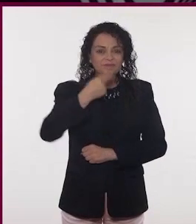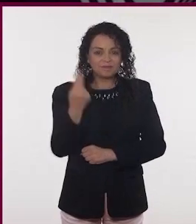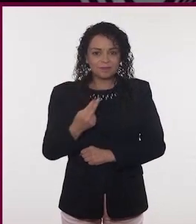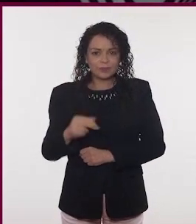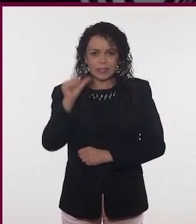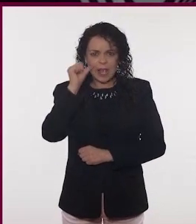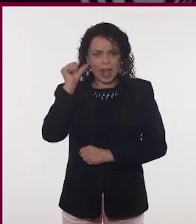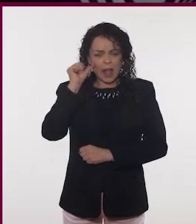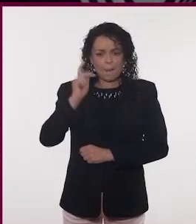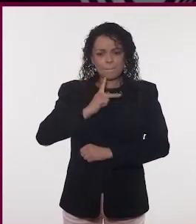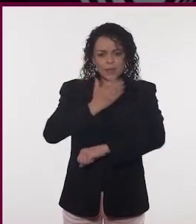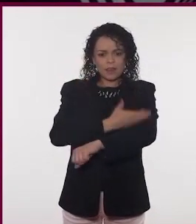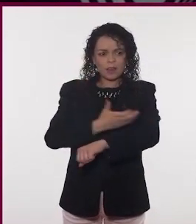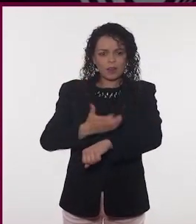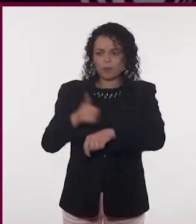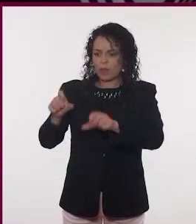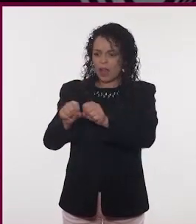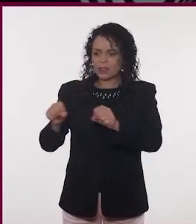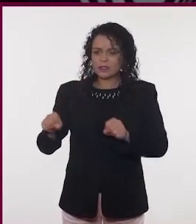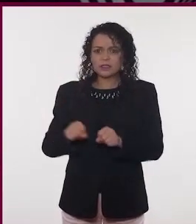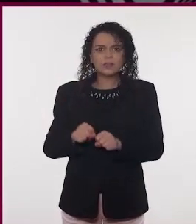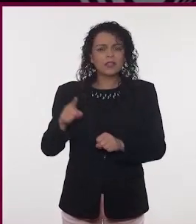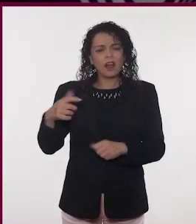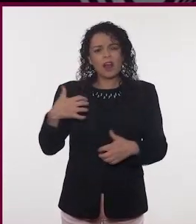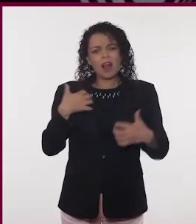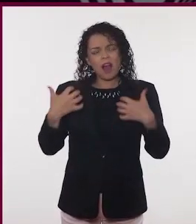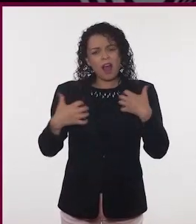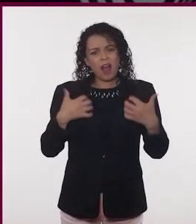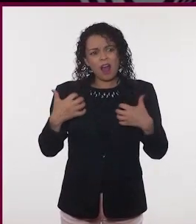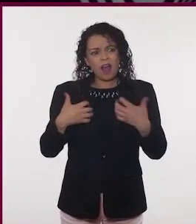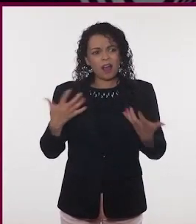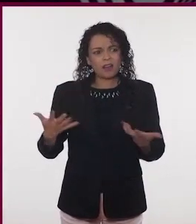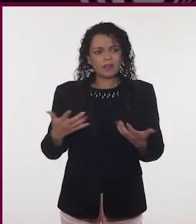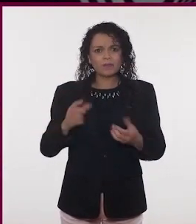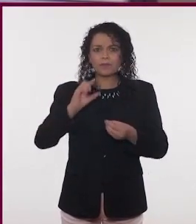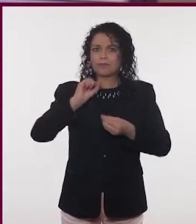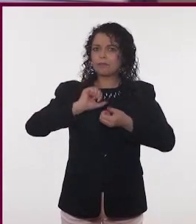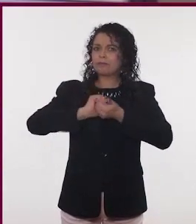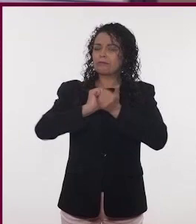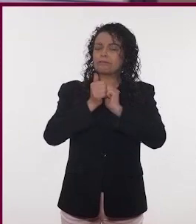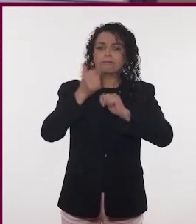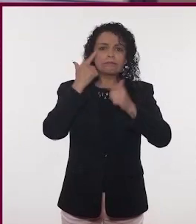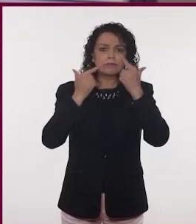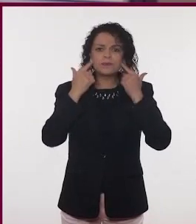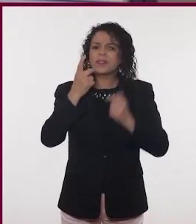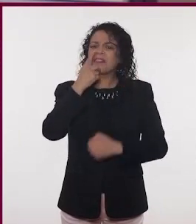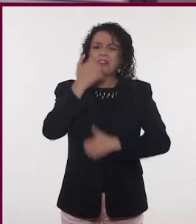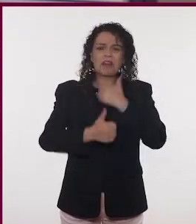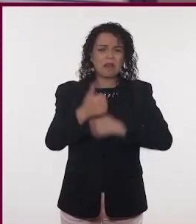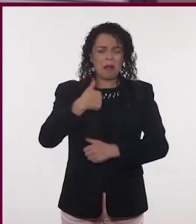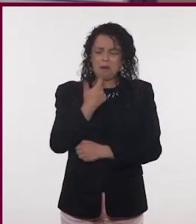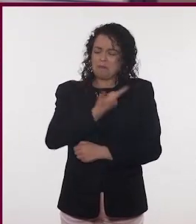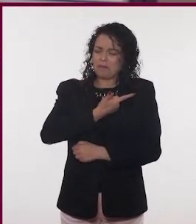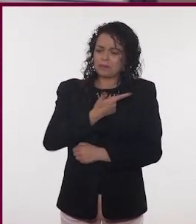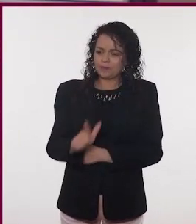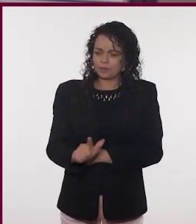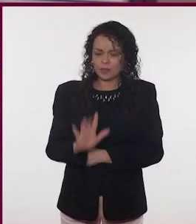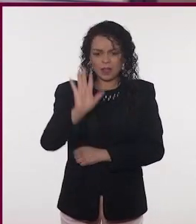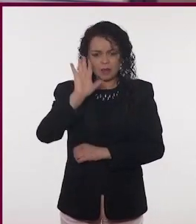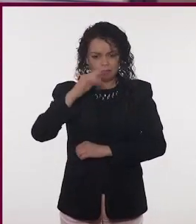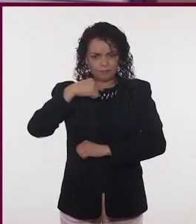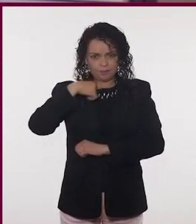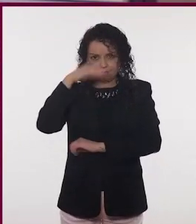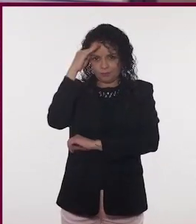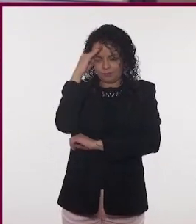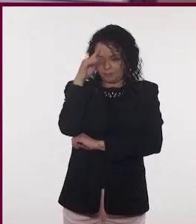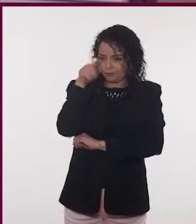estaba todo frustrado y al borde de la lágrima diciendo que la carrera no le gustaba. Me quedé pensando, creo que este